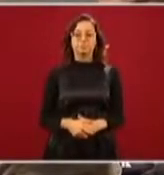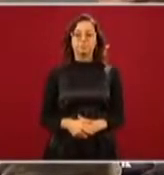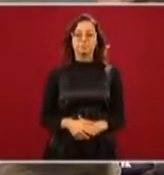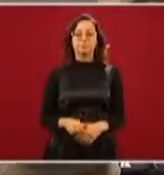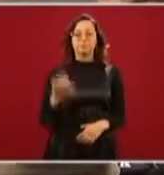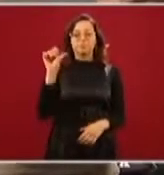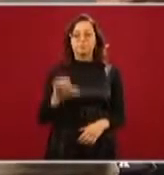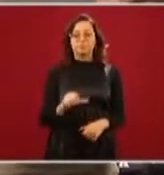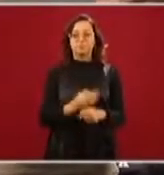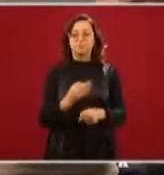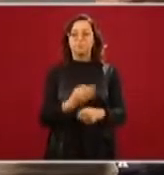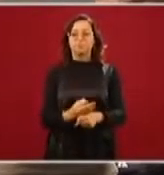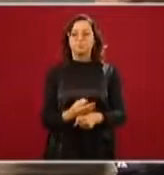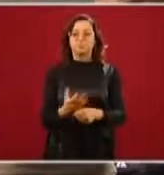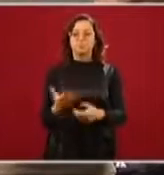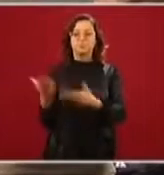Nos acompaña